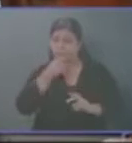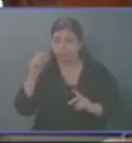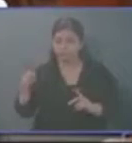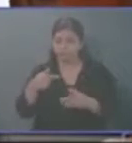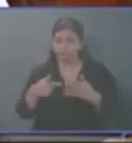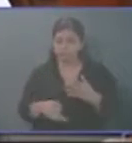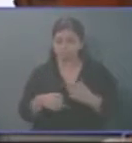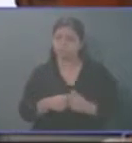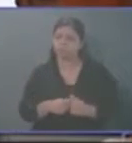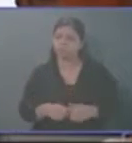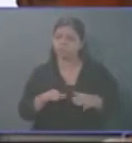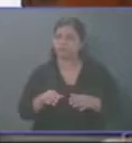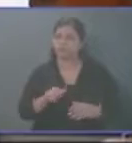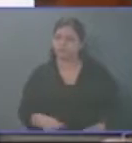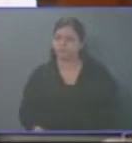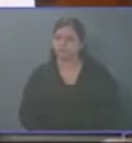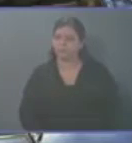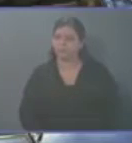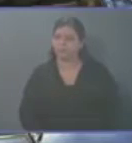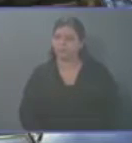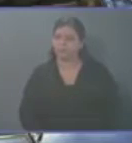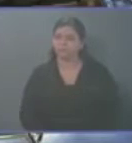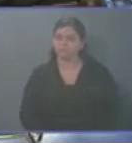de pensiones. Gracias, presidente.